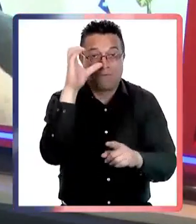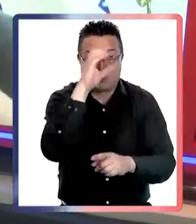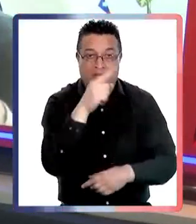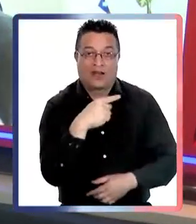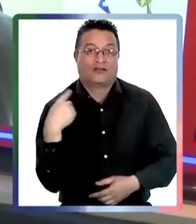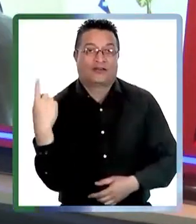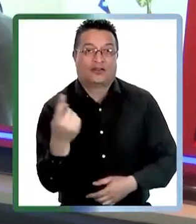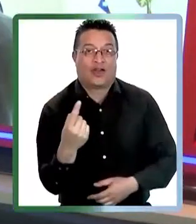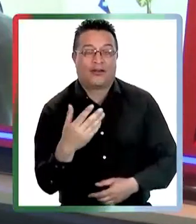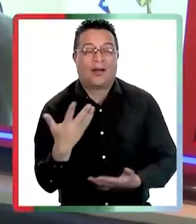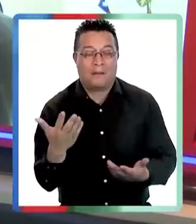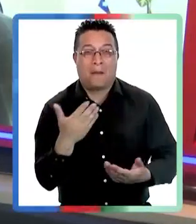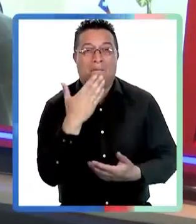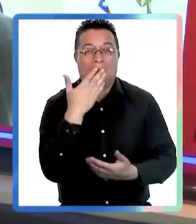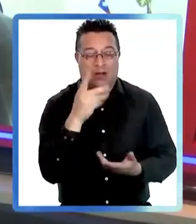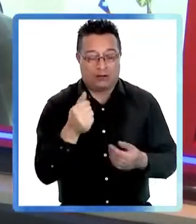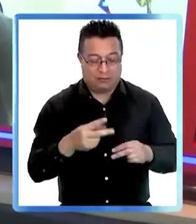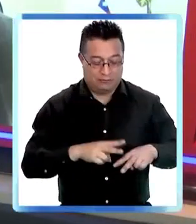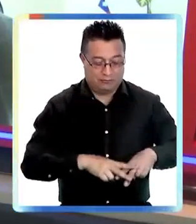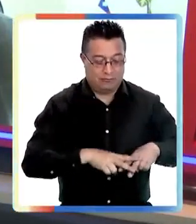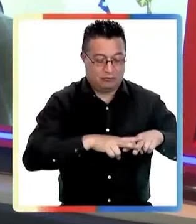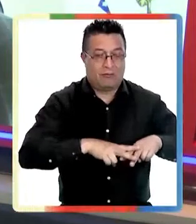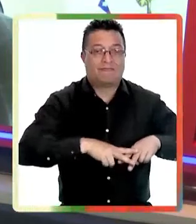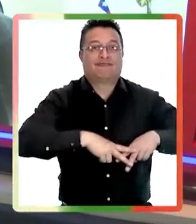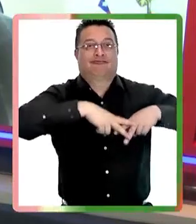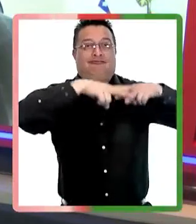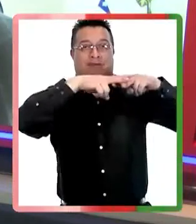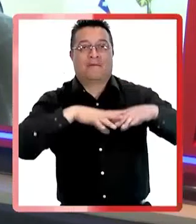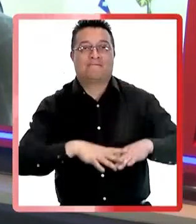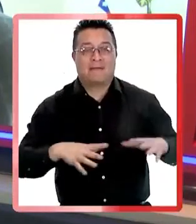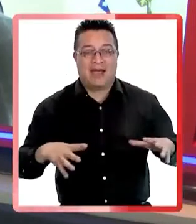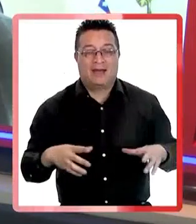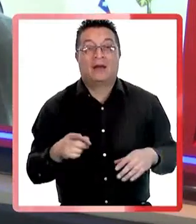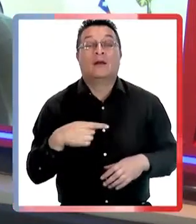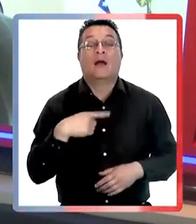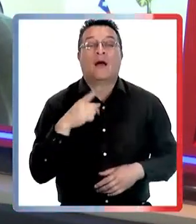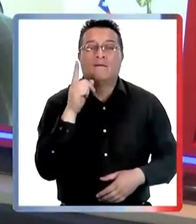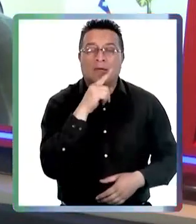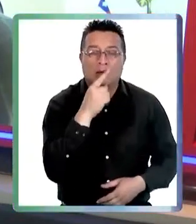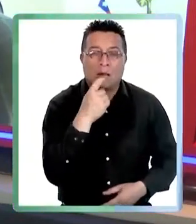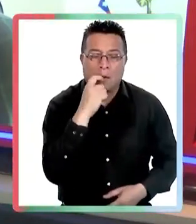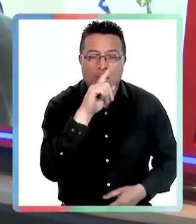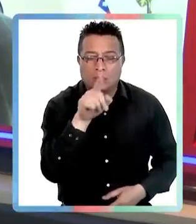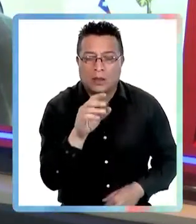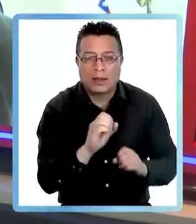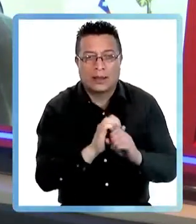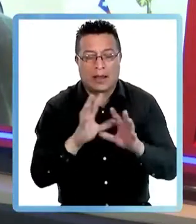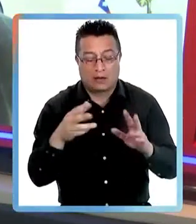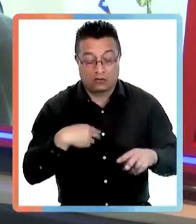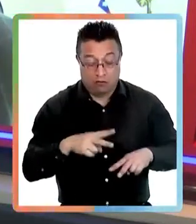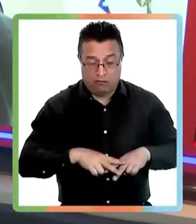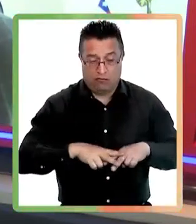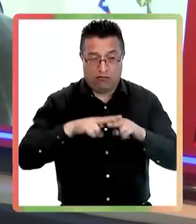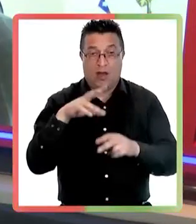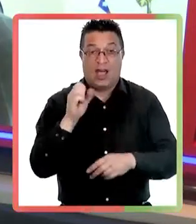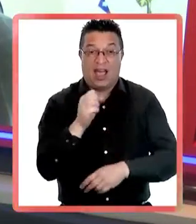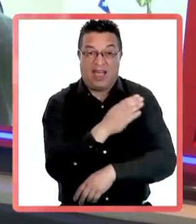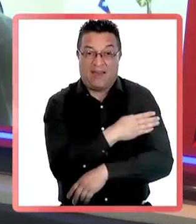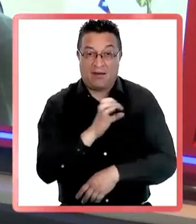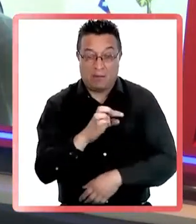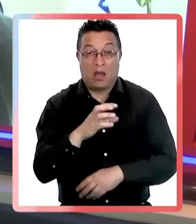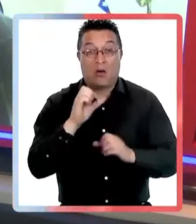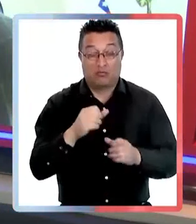buscamos todos, que es darle rentabilidad a nuestros fondos, que crezcan. Finalmente, subsecretario, para aclarar las cosas, ¿los fondos que tenemos en la AFP